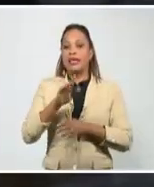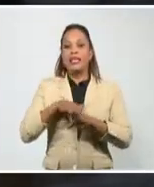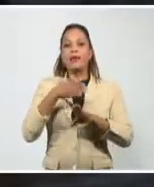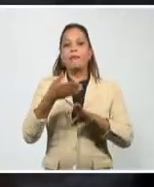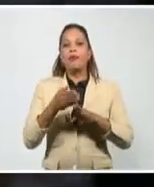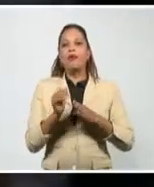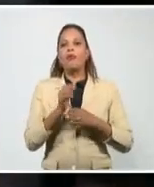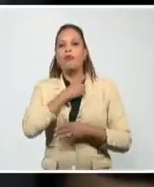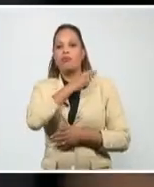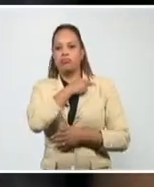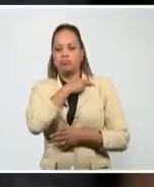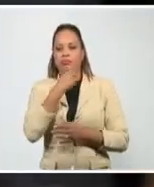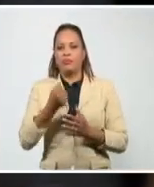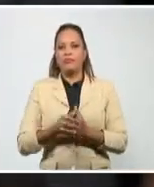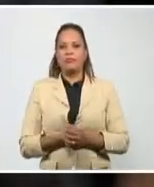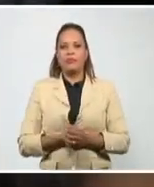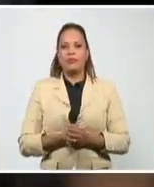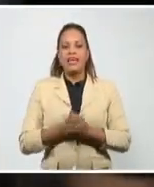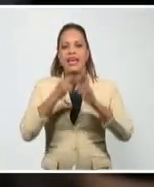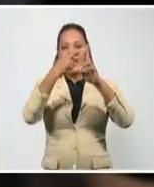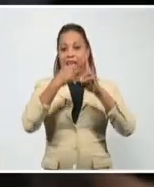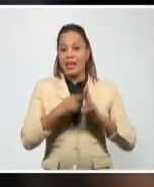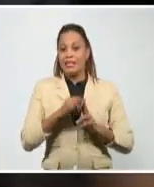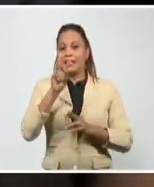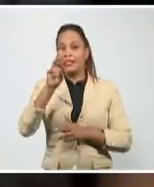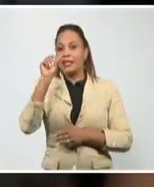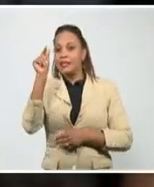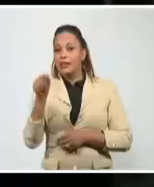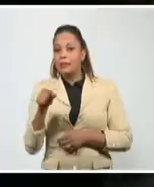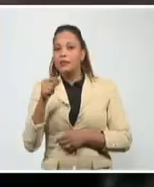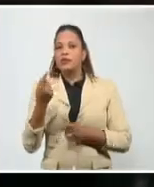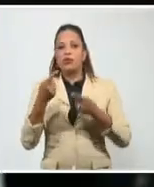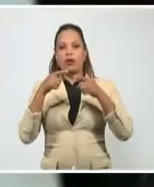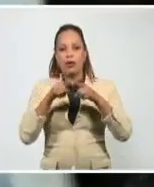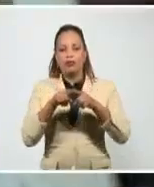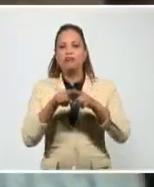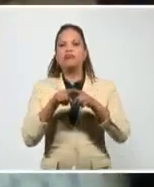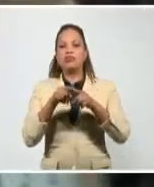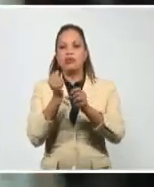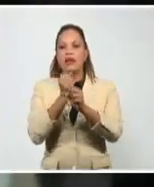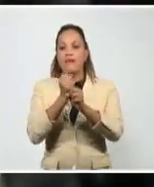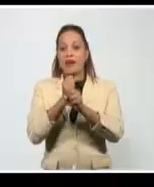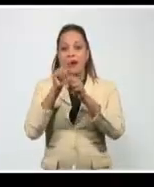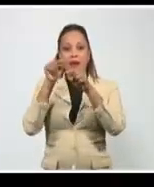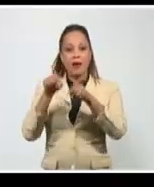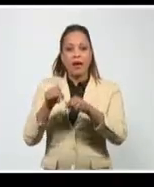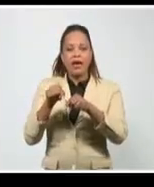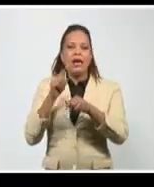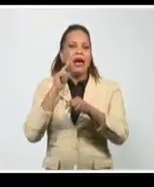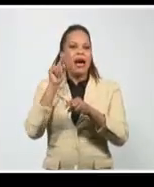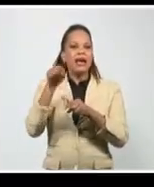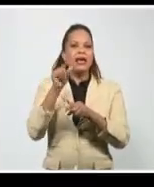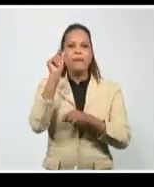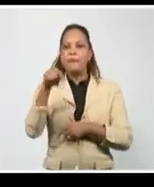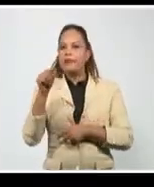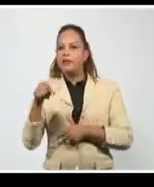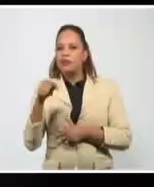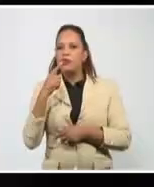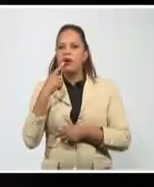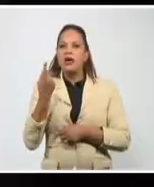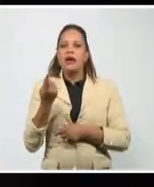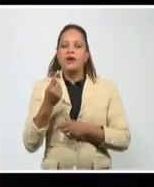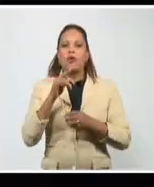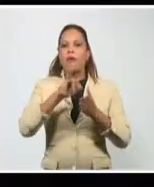agente. En la lista de 30 personas que dialogarían con el Ministerio de Cultura figuran individuos con proyectos sufragados por Bruguera